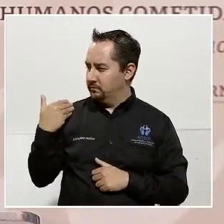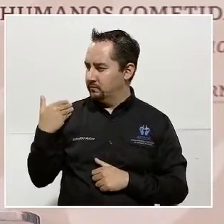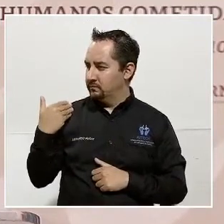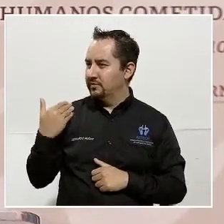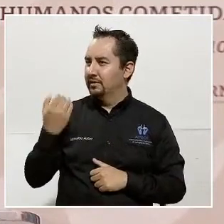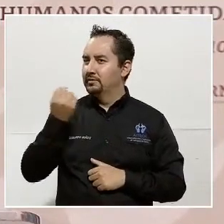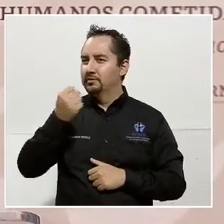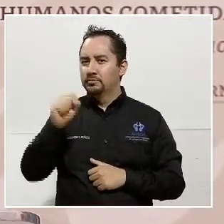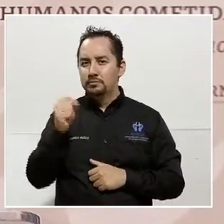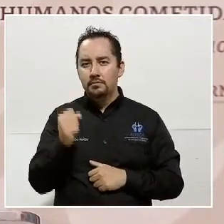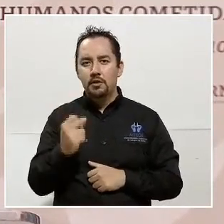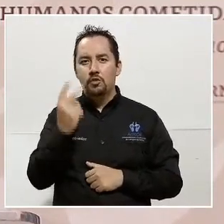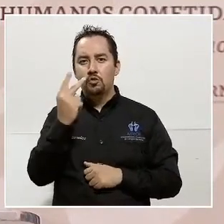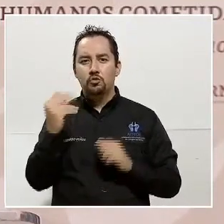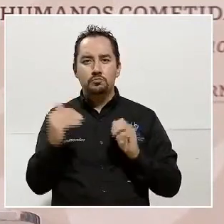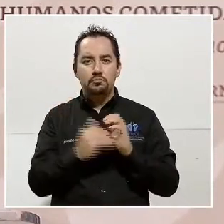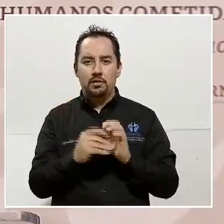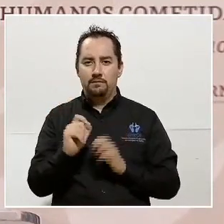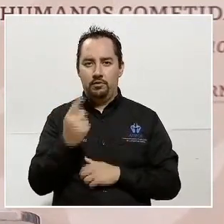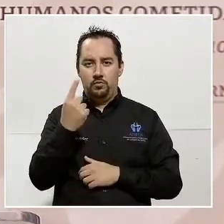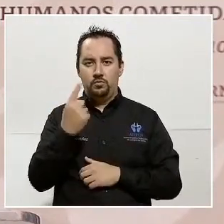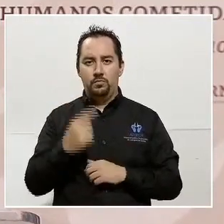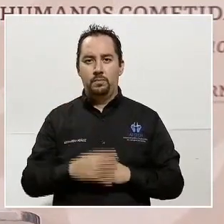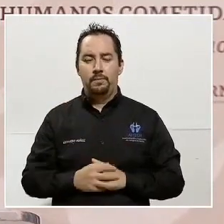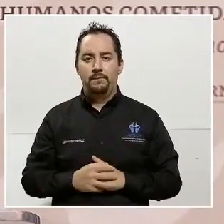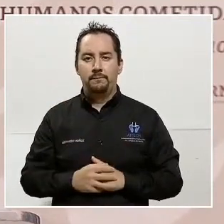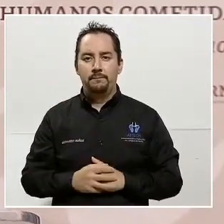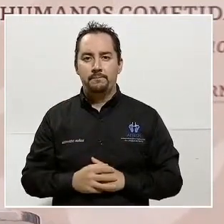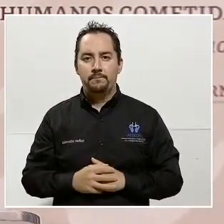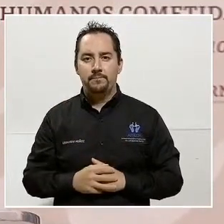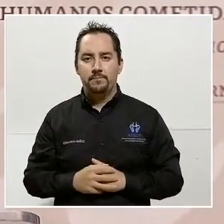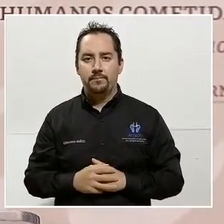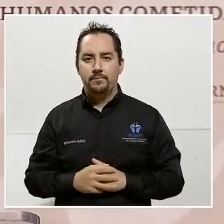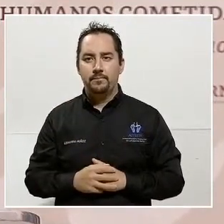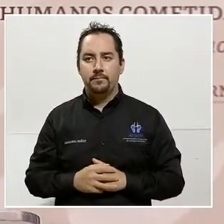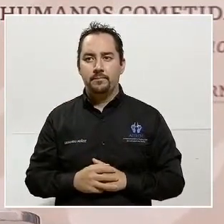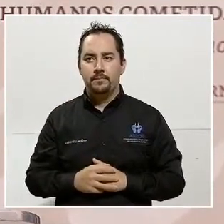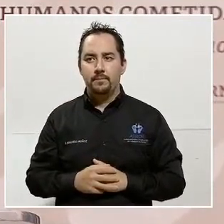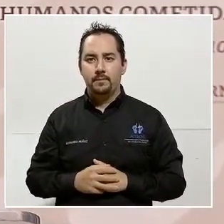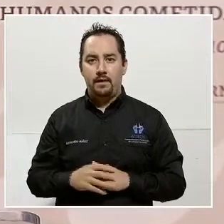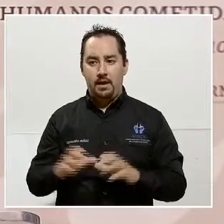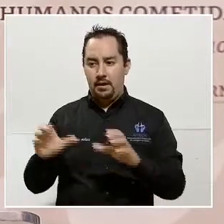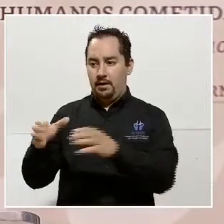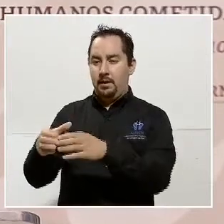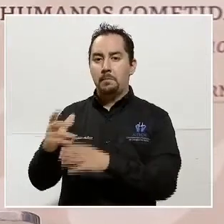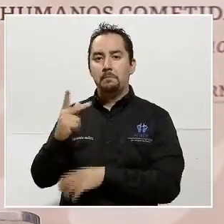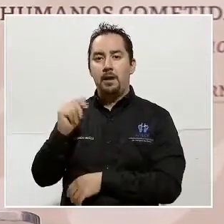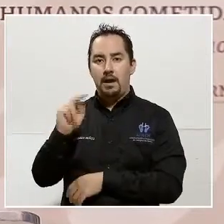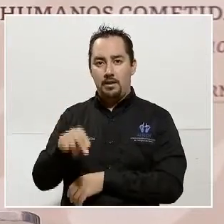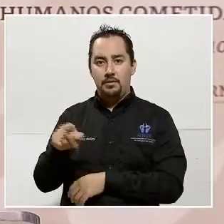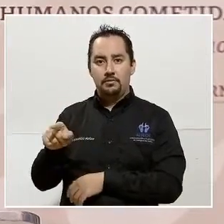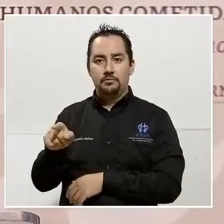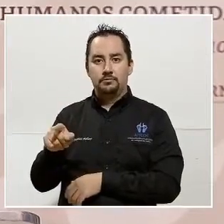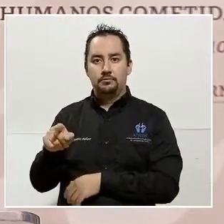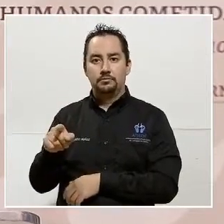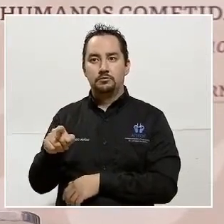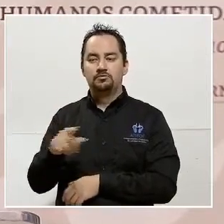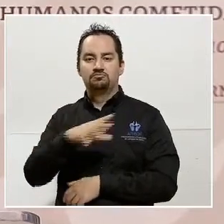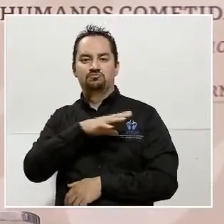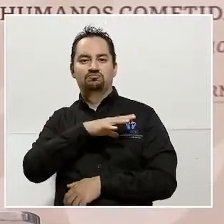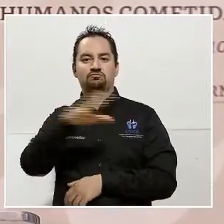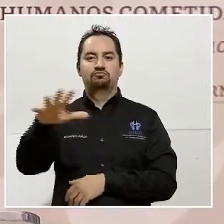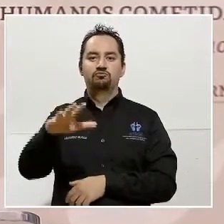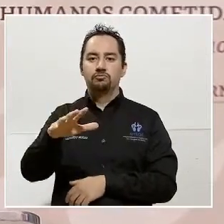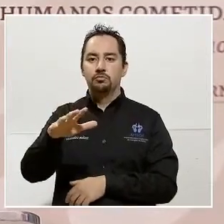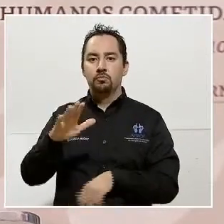en septiembre del 2021, la fracción panista en el Congreso Estatal se negó a